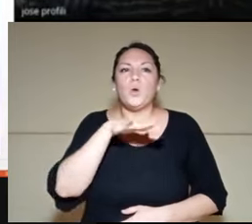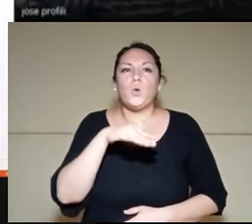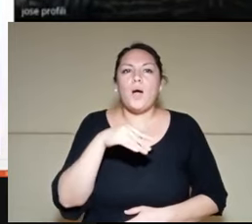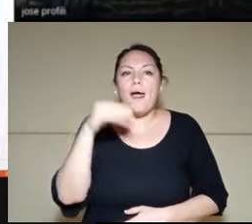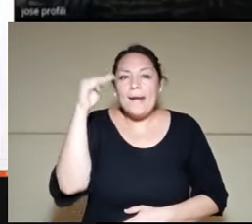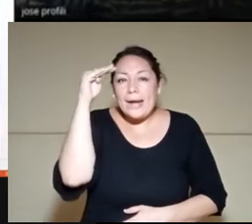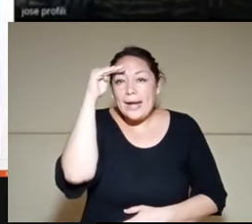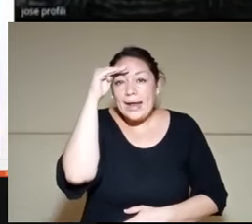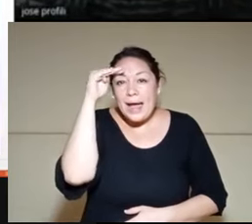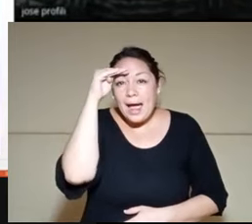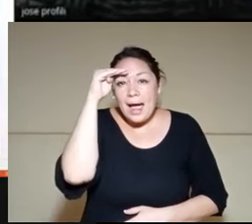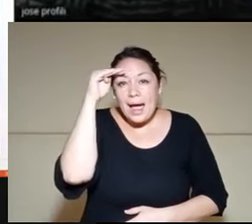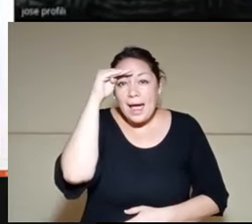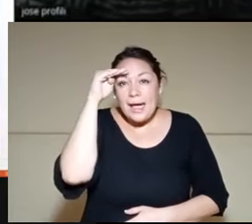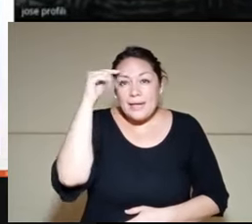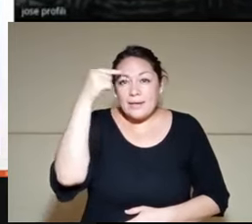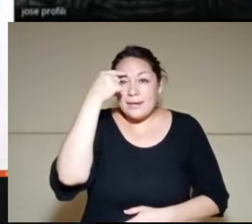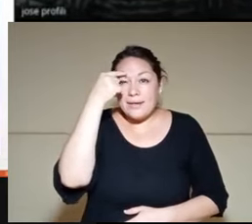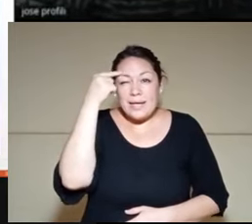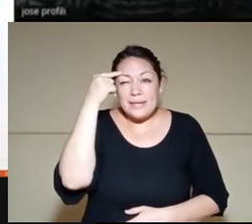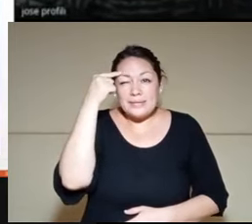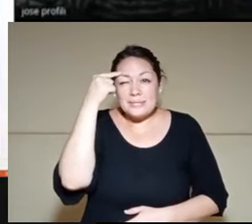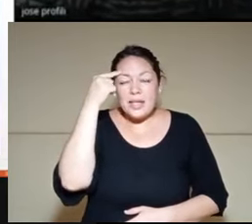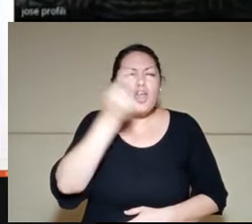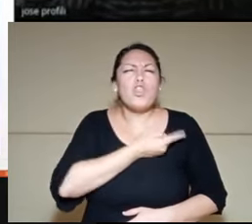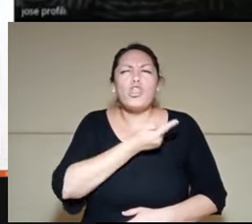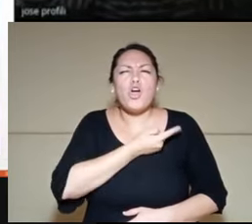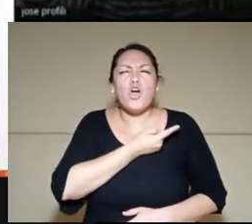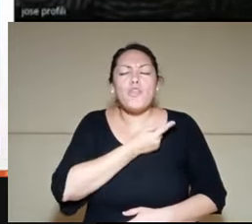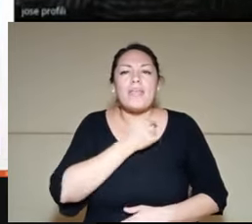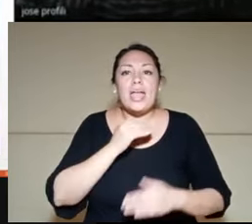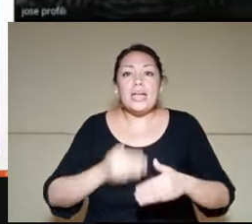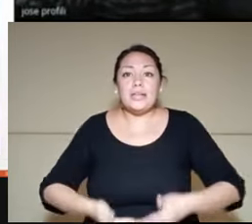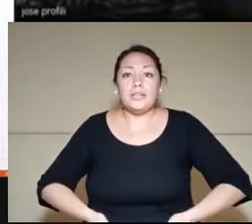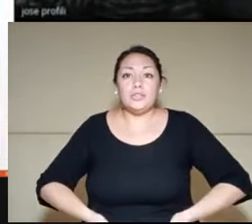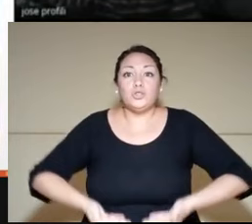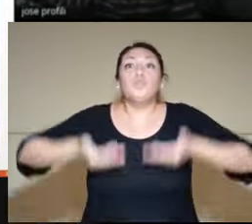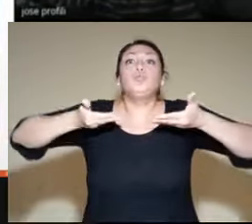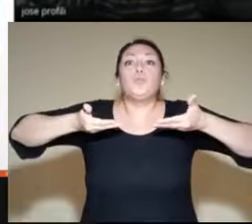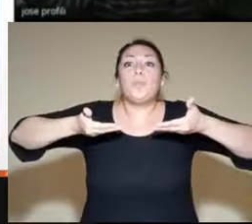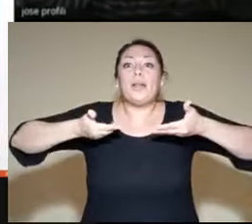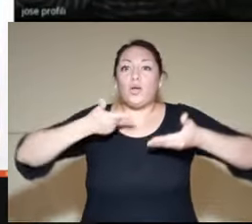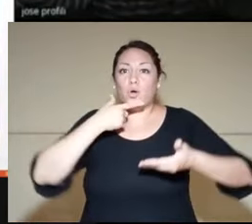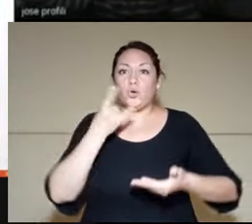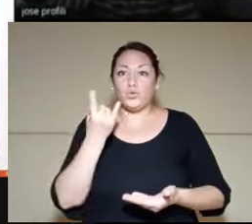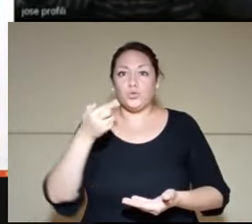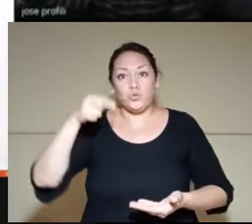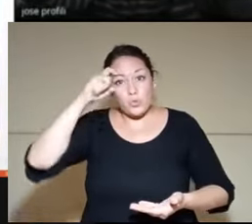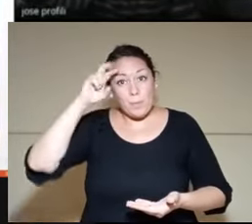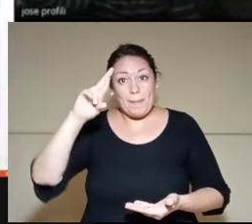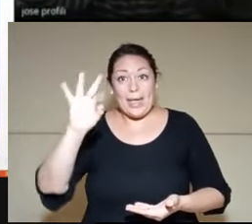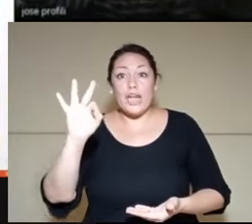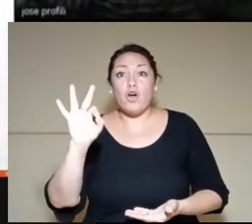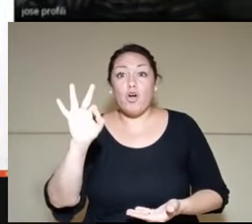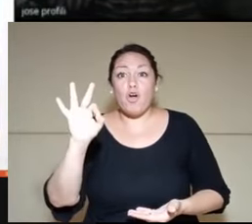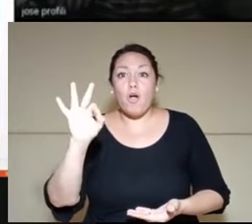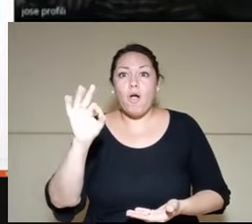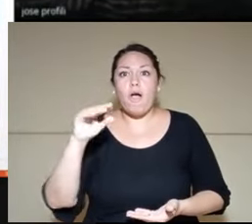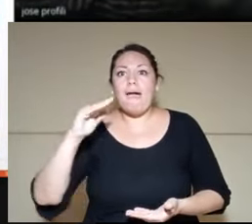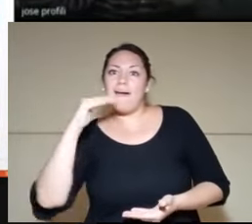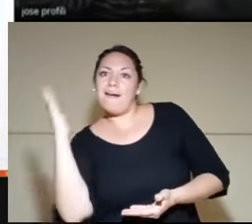marcar este punto ahí, donde yo te estoy señalando, yo digo que es súpero, porque está para